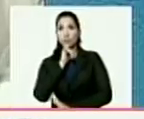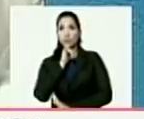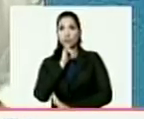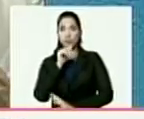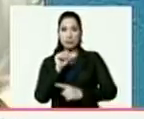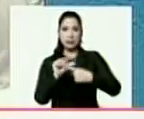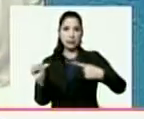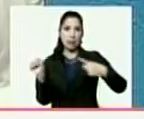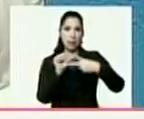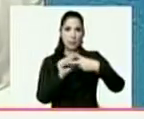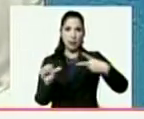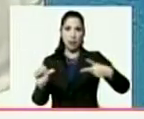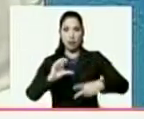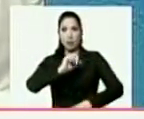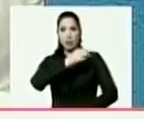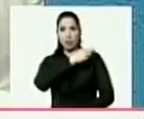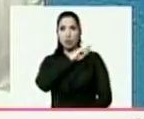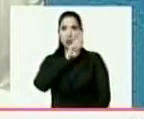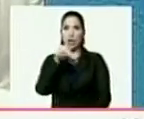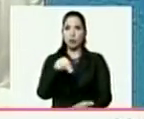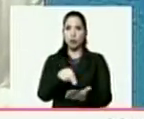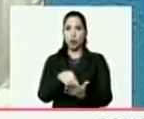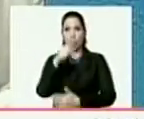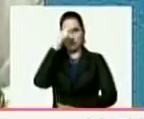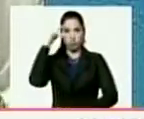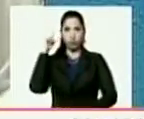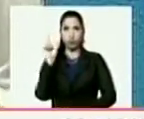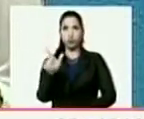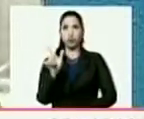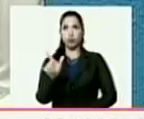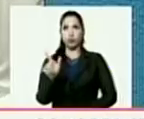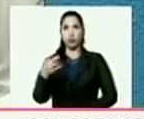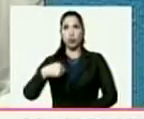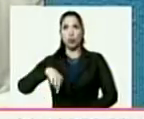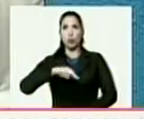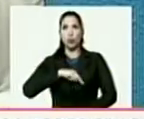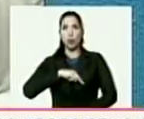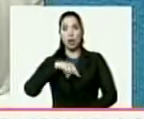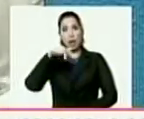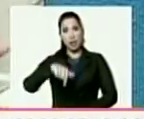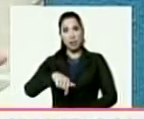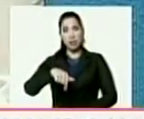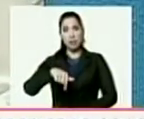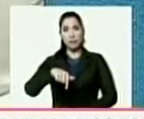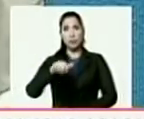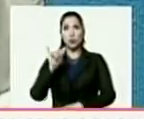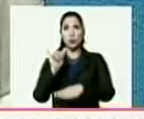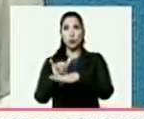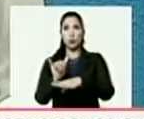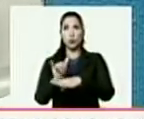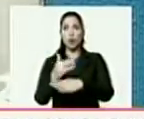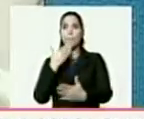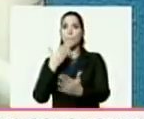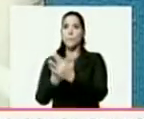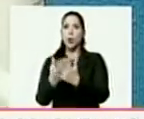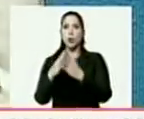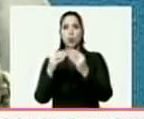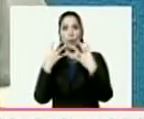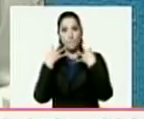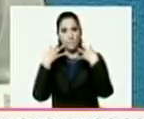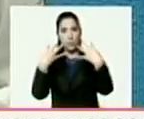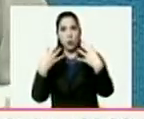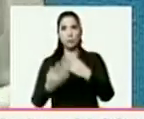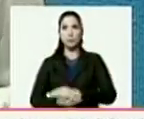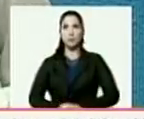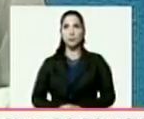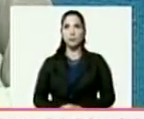en la dirección nacional de esta organización política nosotros desde cumaná agradecemos toda la sintonía nuestra amable de la